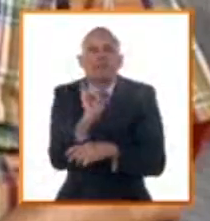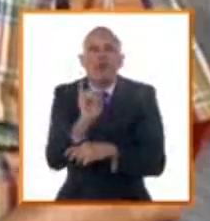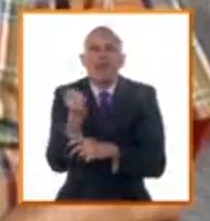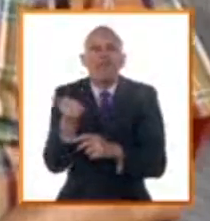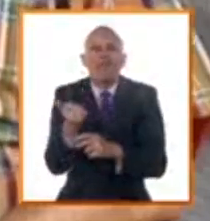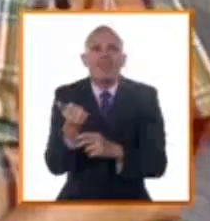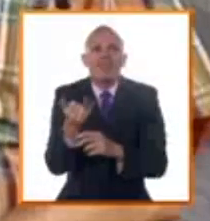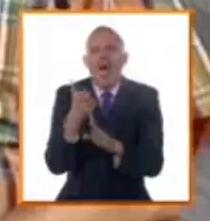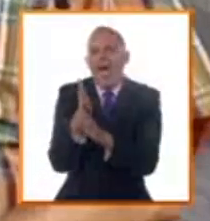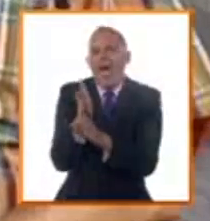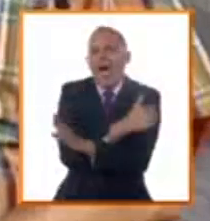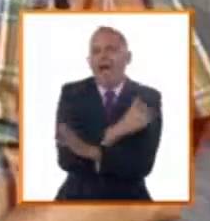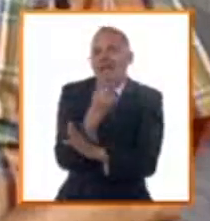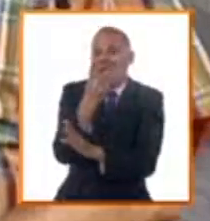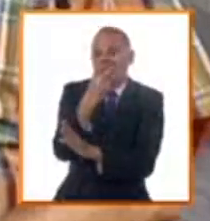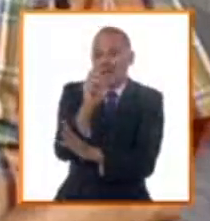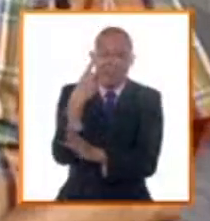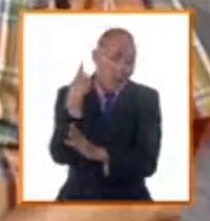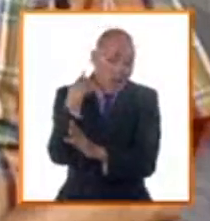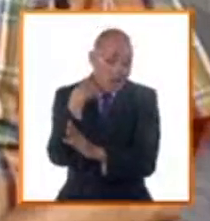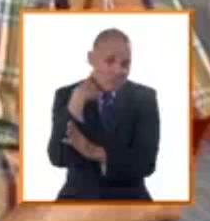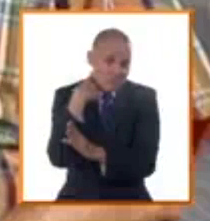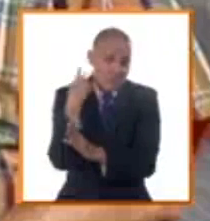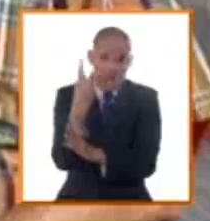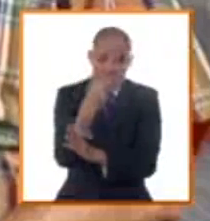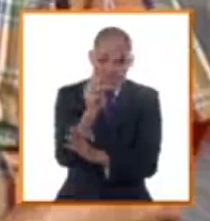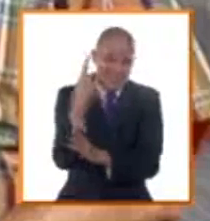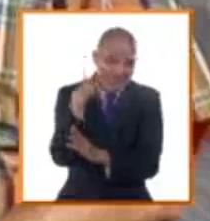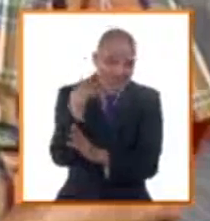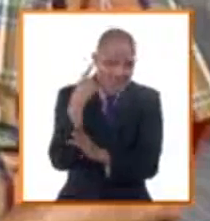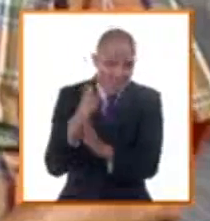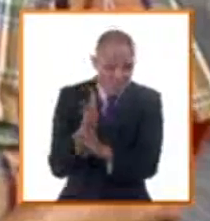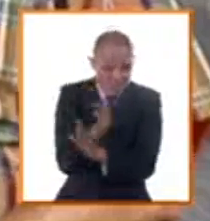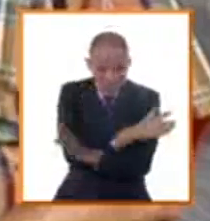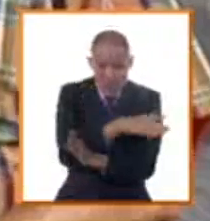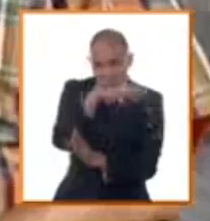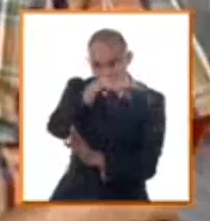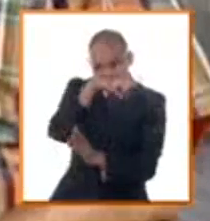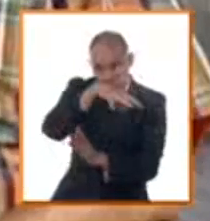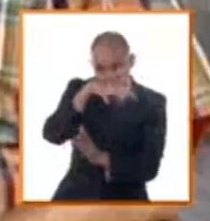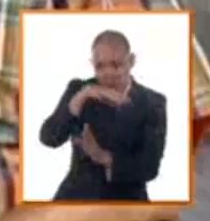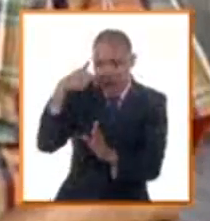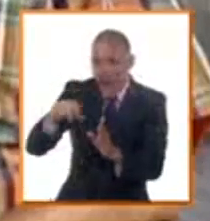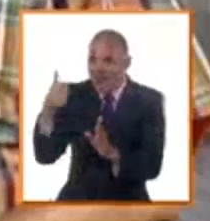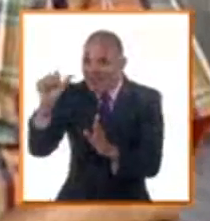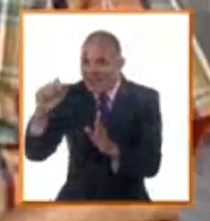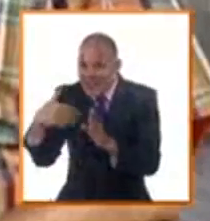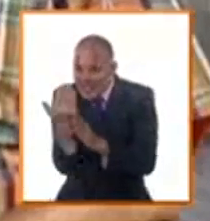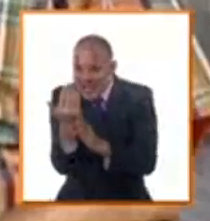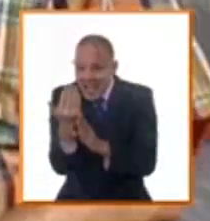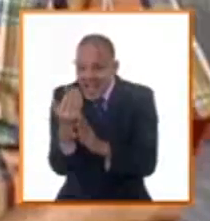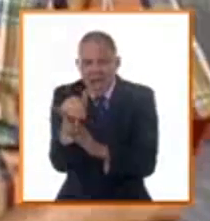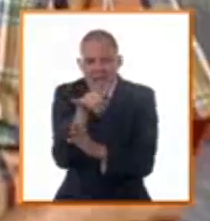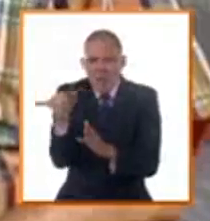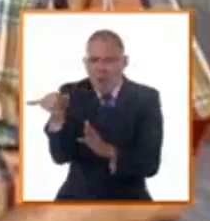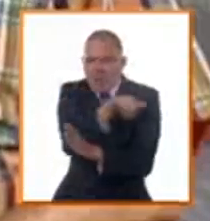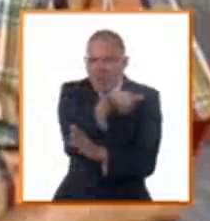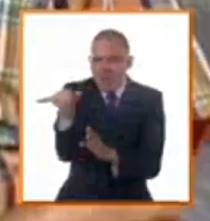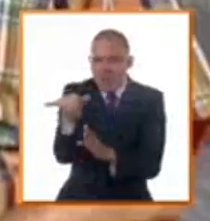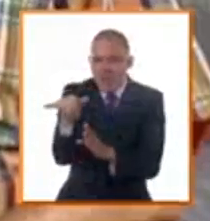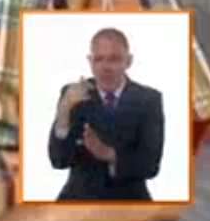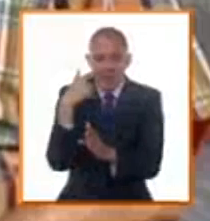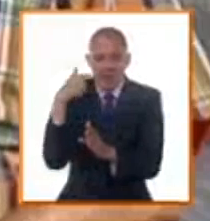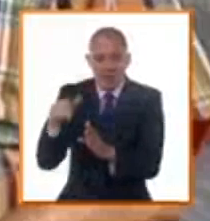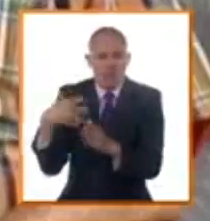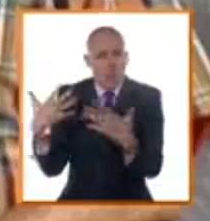años de este periodo enmarcado. Es decir, estos primeros 10 días del mes de junio ha precipitado más que en 30 años, en los